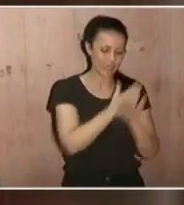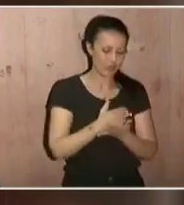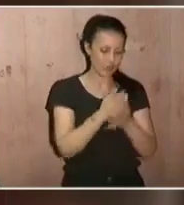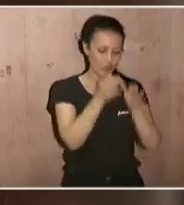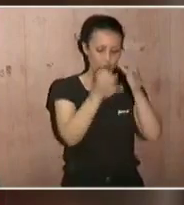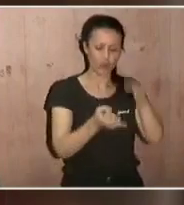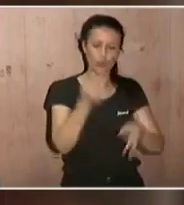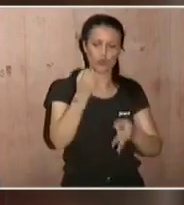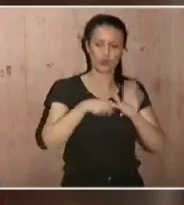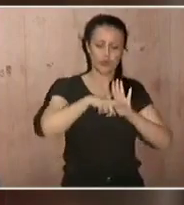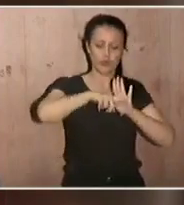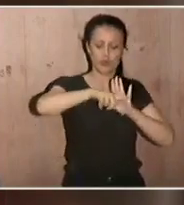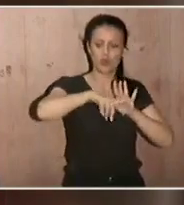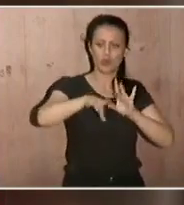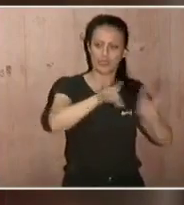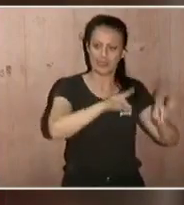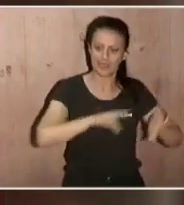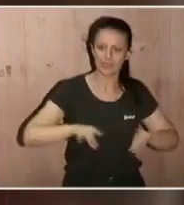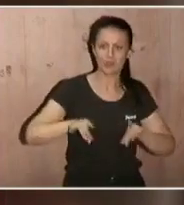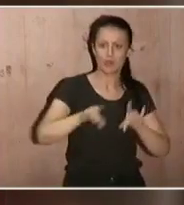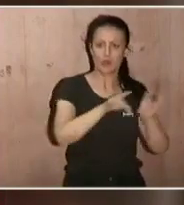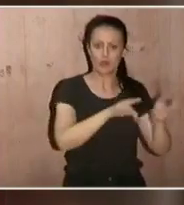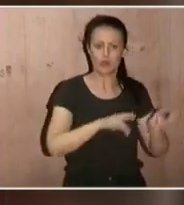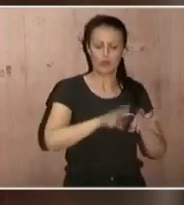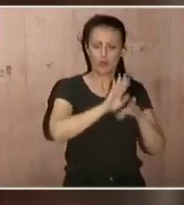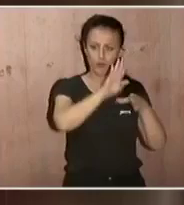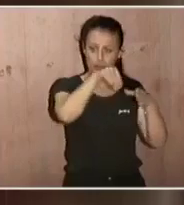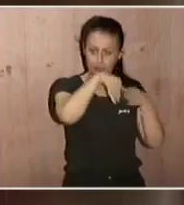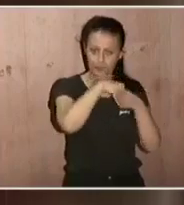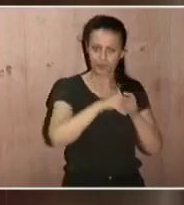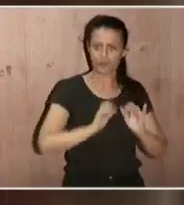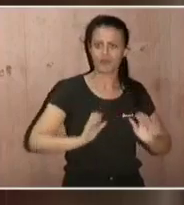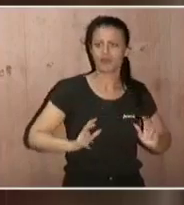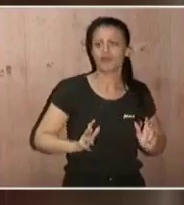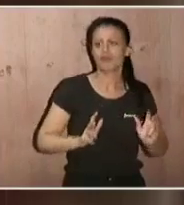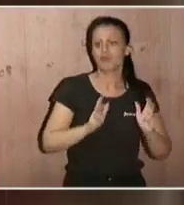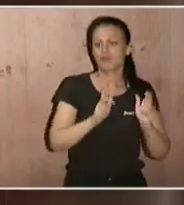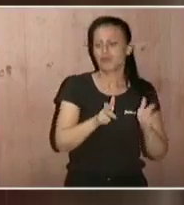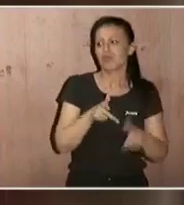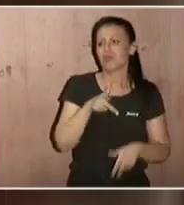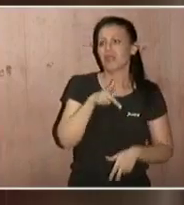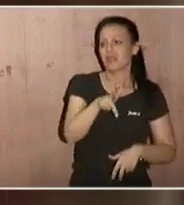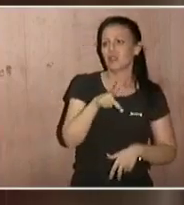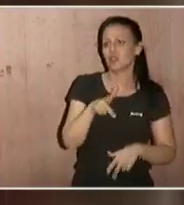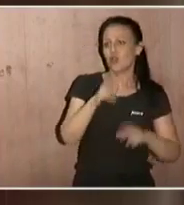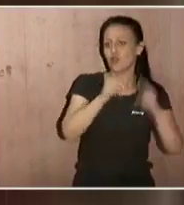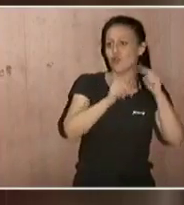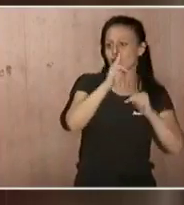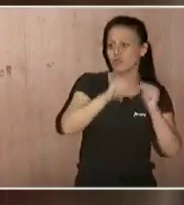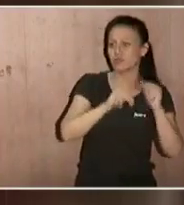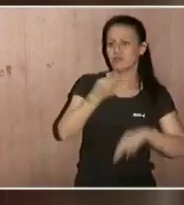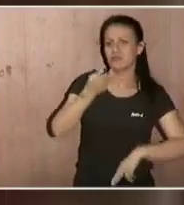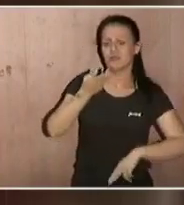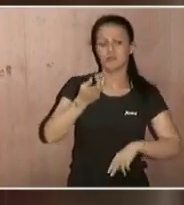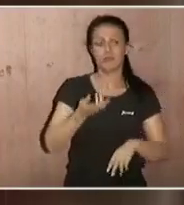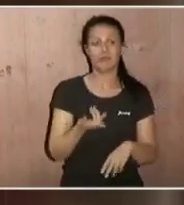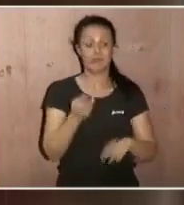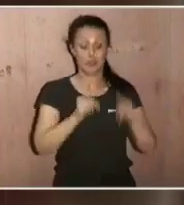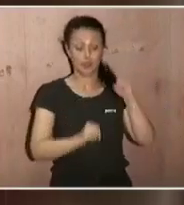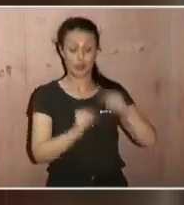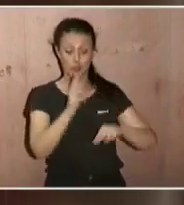sobre ordenación del territorio, Introducción al derecho urbanístico, Construyendo el derecho a la